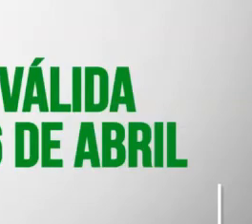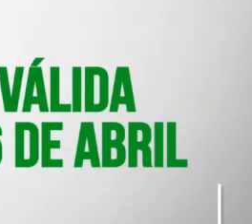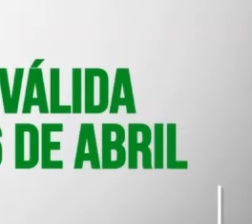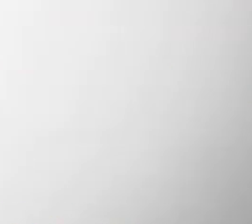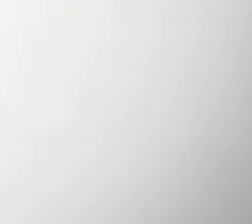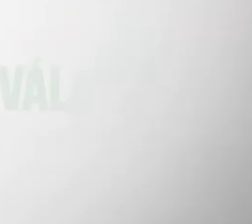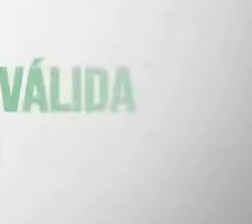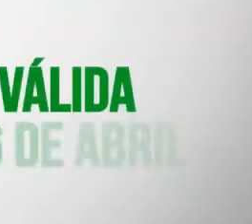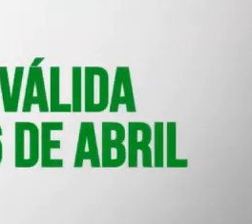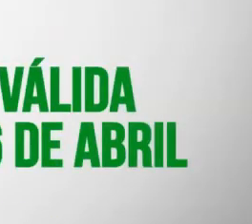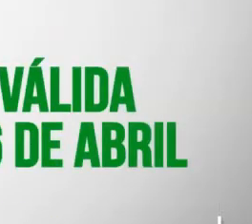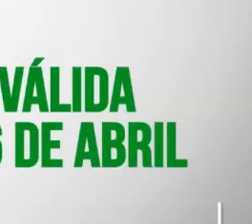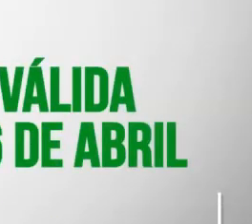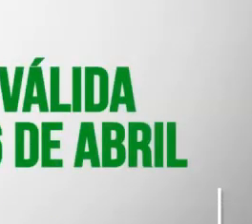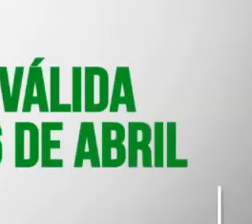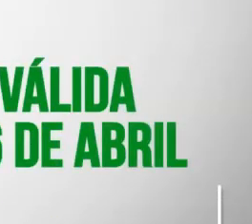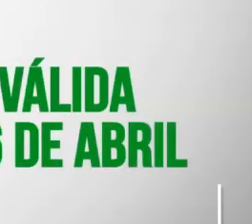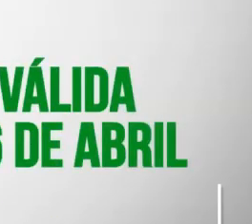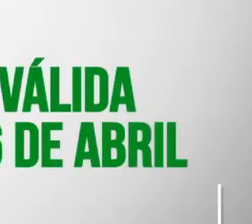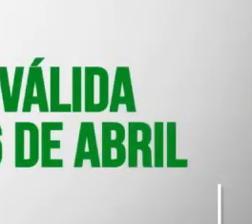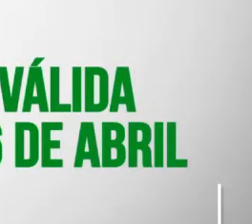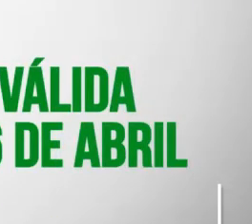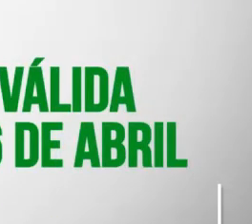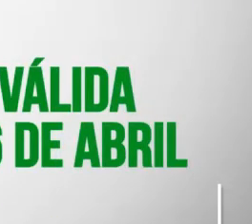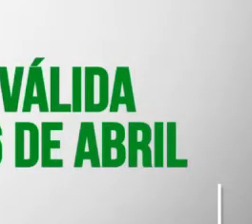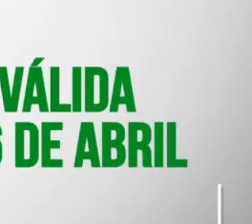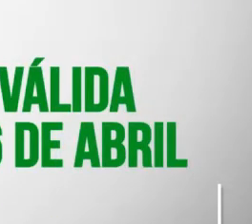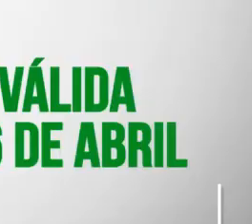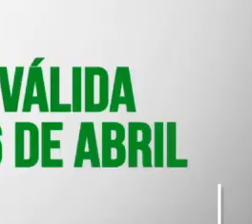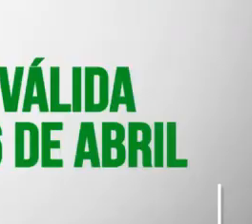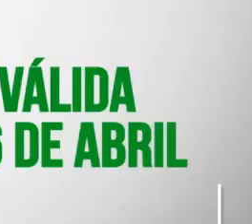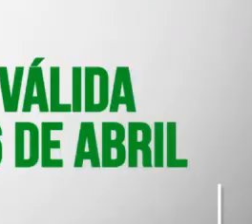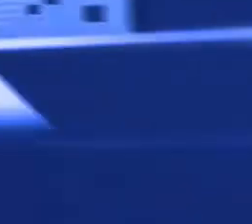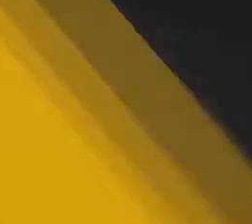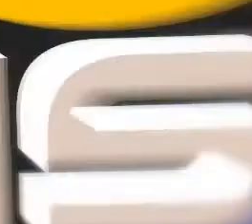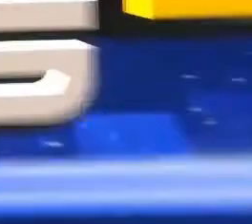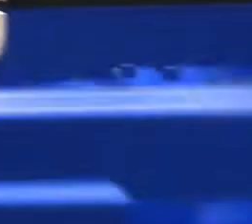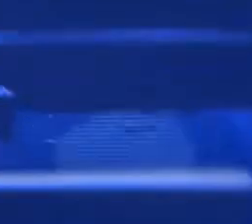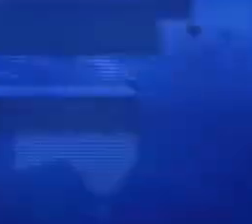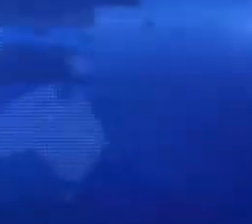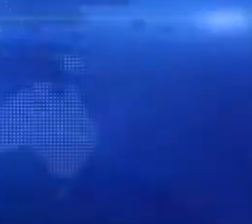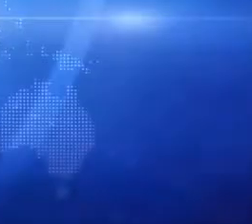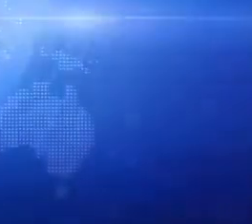Esto y mucho más en esta Semana Santa en La Quinta, donde su platica rinde, rinde mucho más.